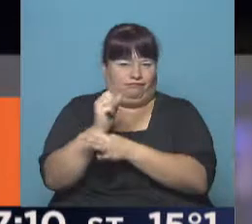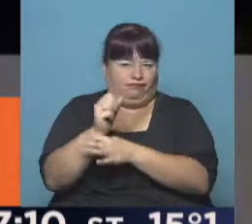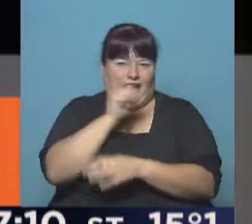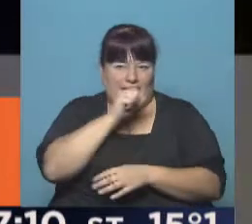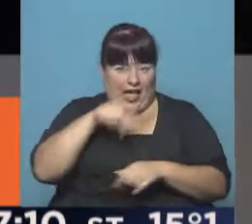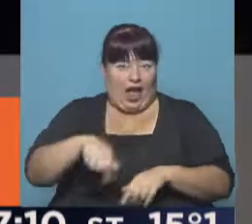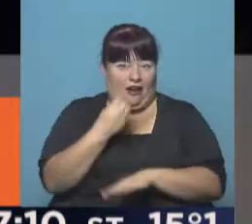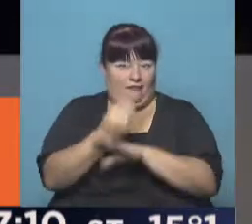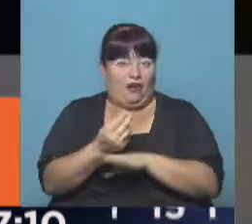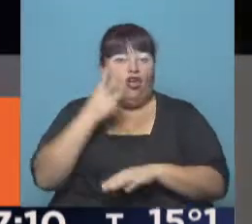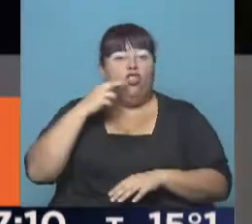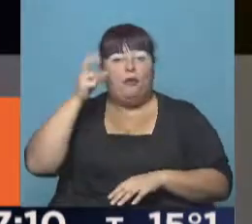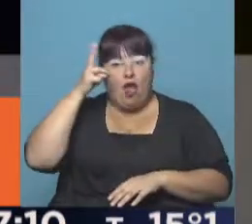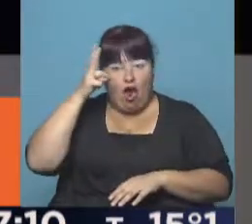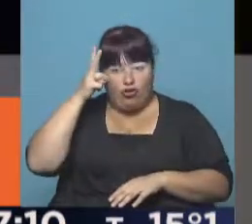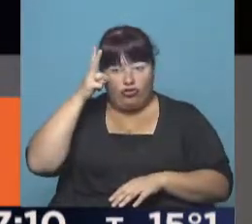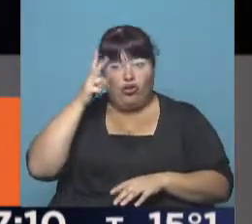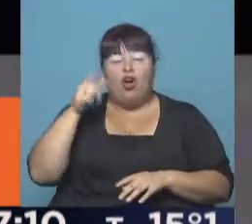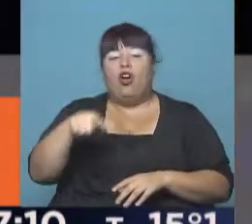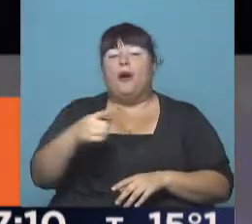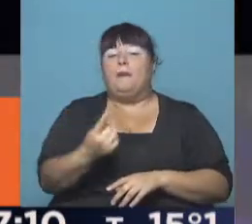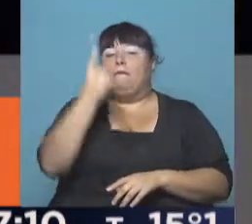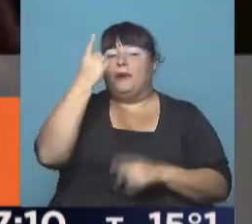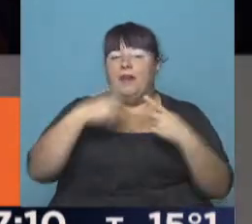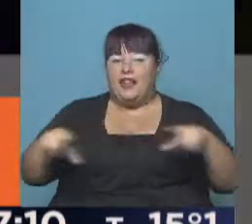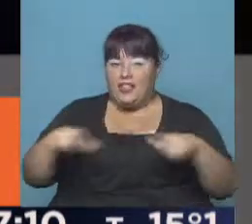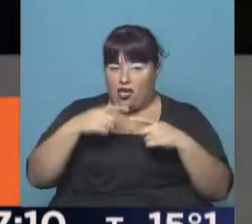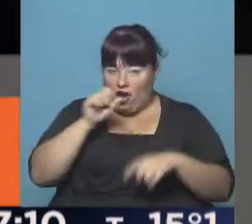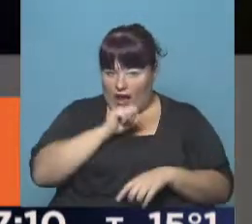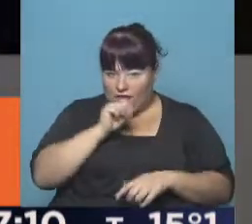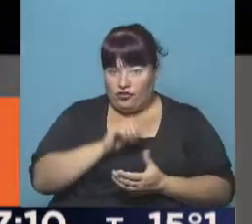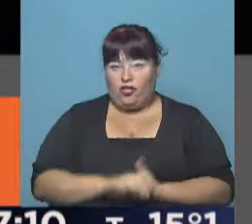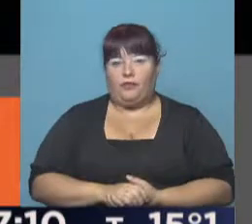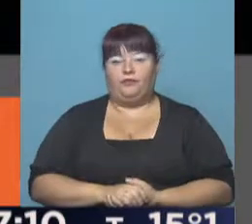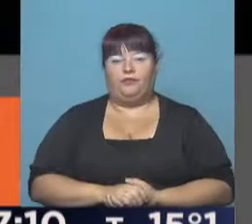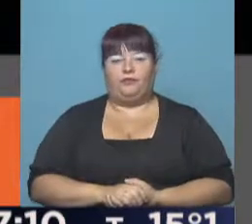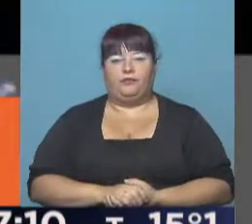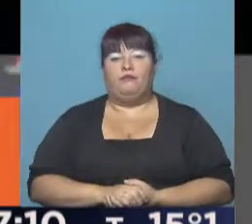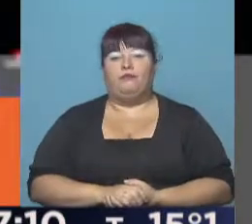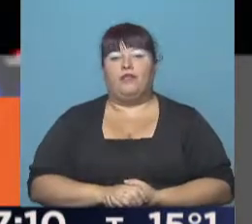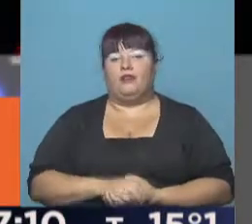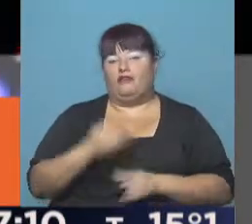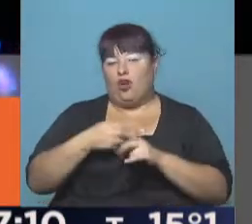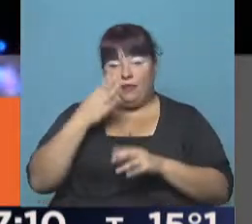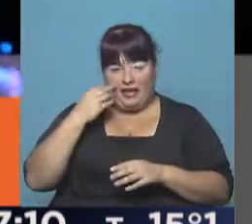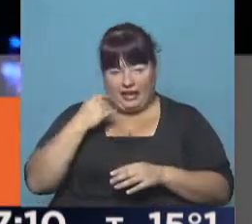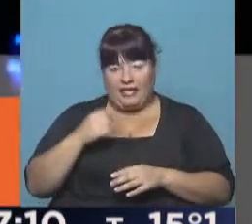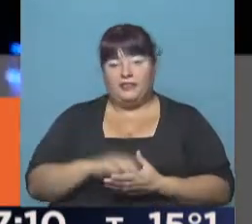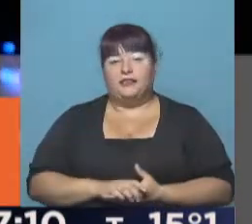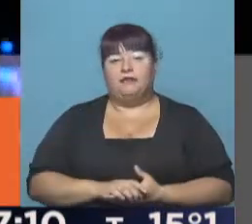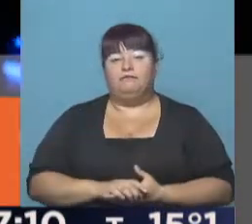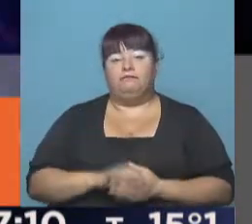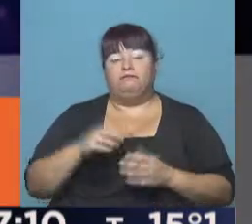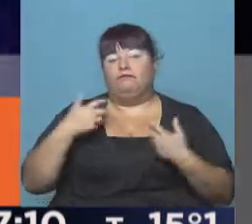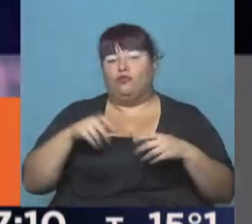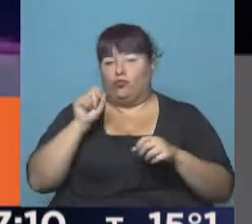el que ocupa ahora. En 2008 editaba su primer disco, Yours Truly, sinceramente